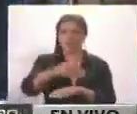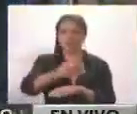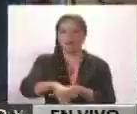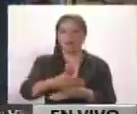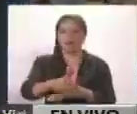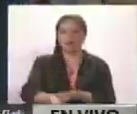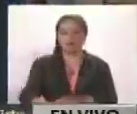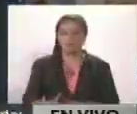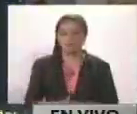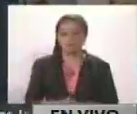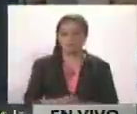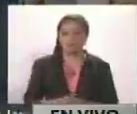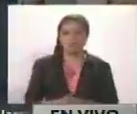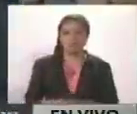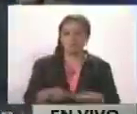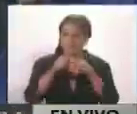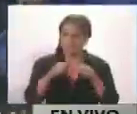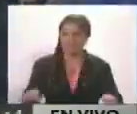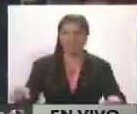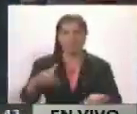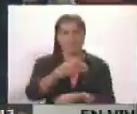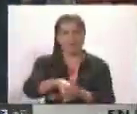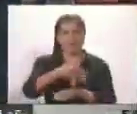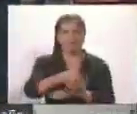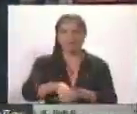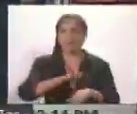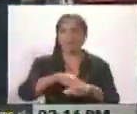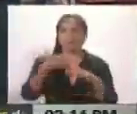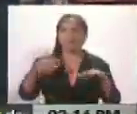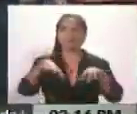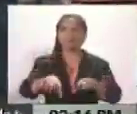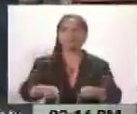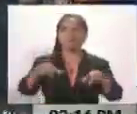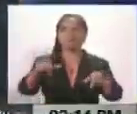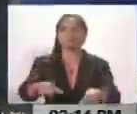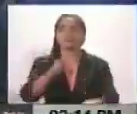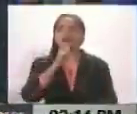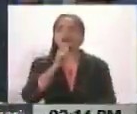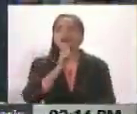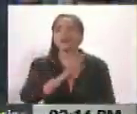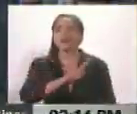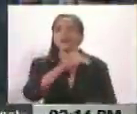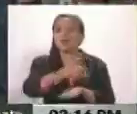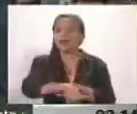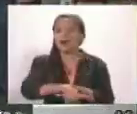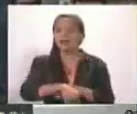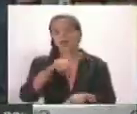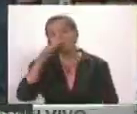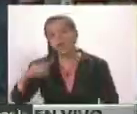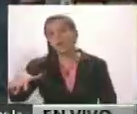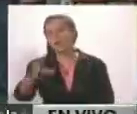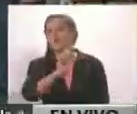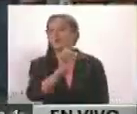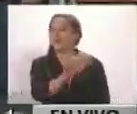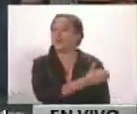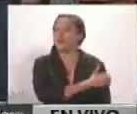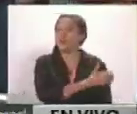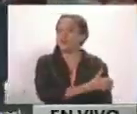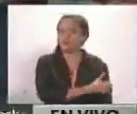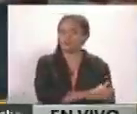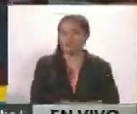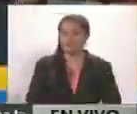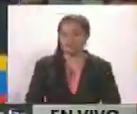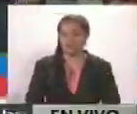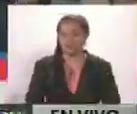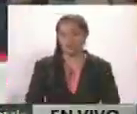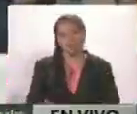¡No salgamos de las calles! ¡Porque las calles son del pueblo, no de la oligarquía! ¡Vamos,